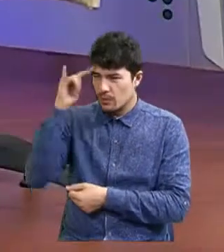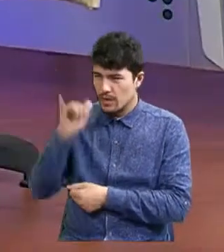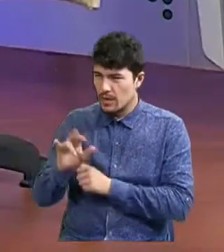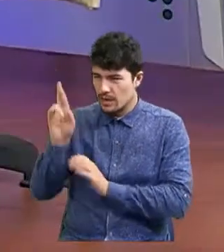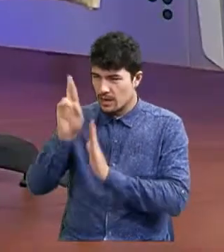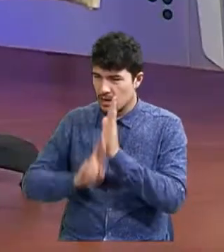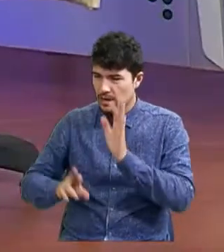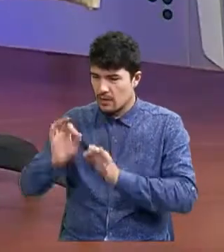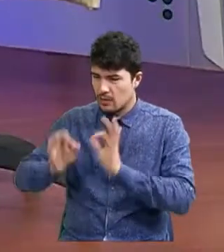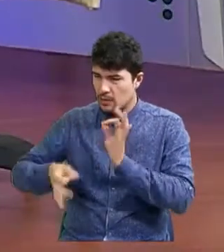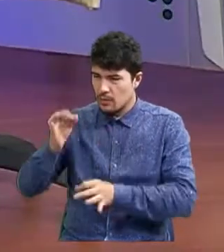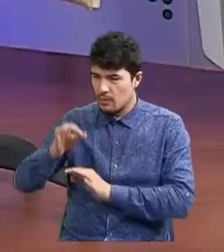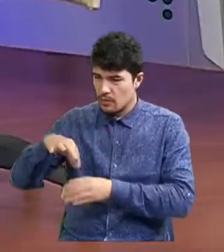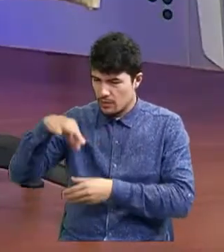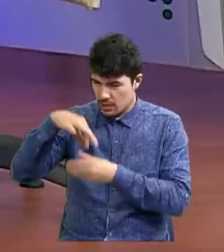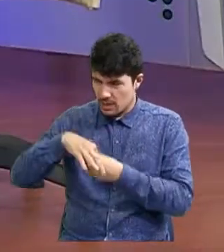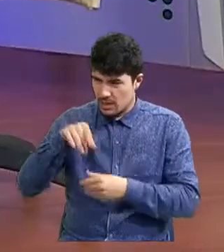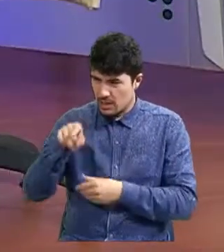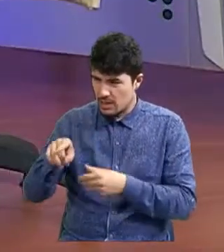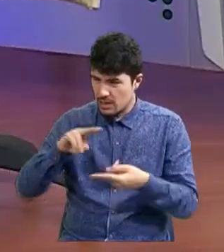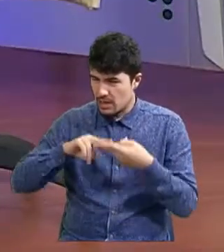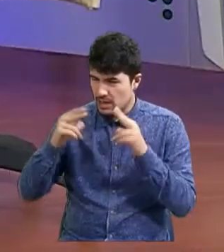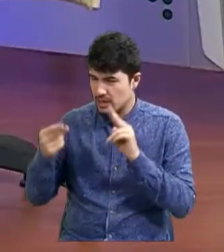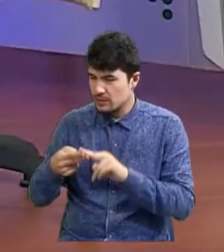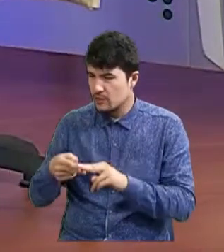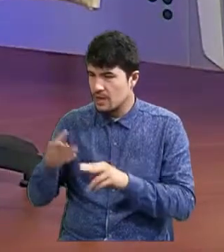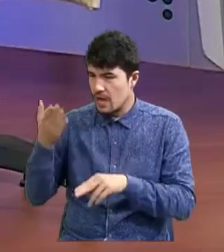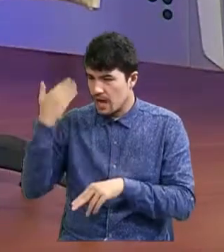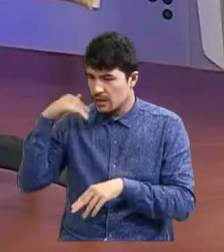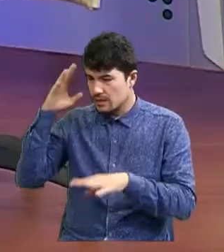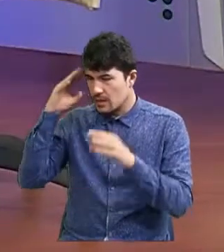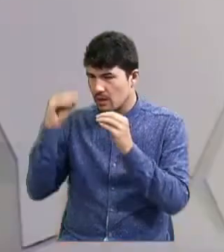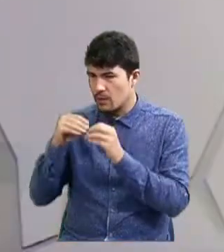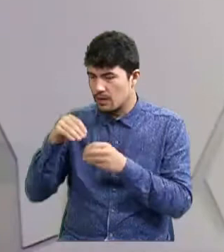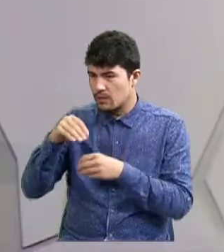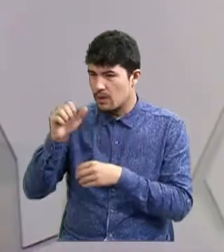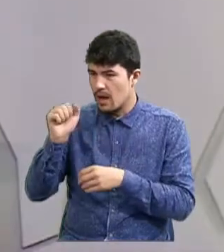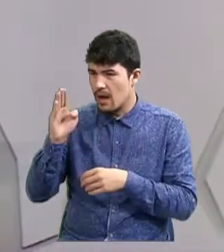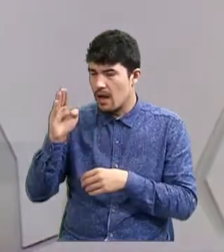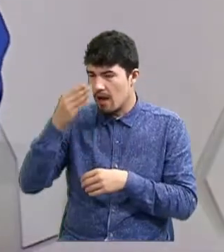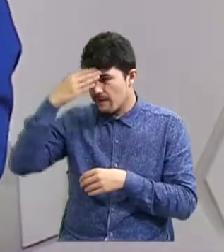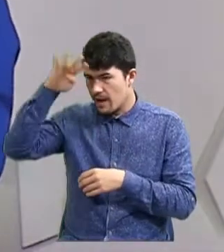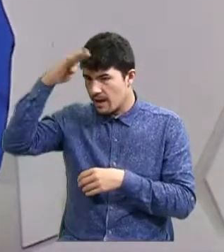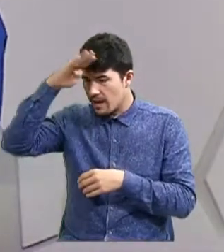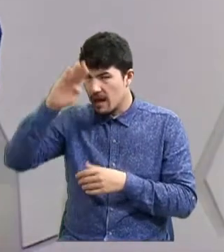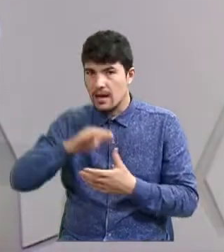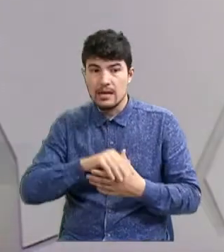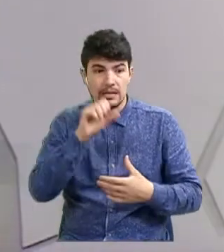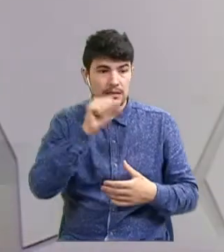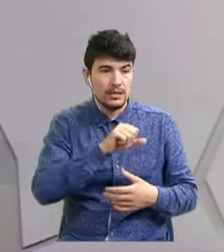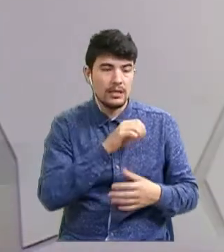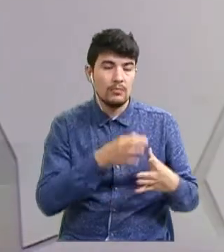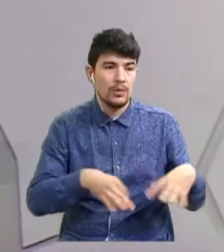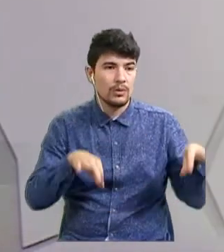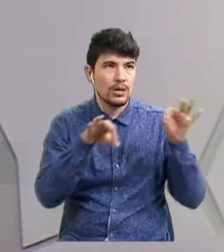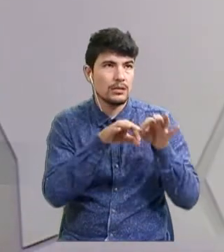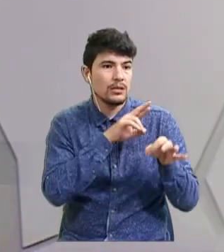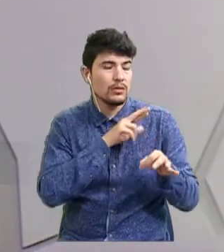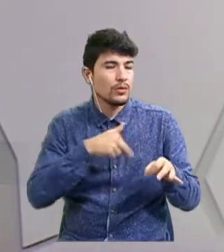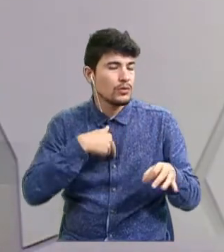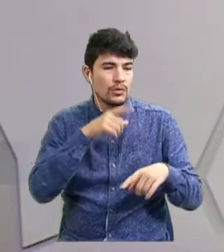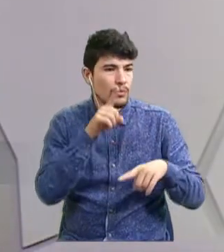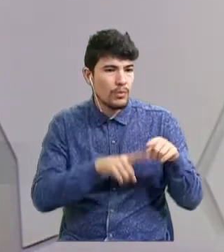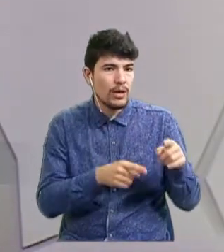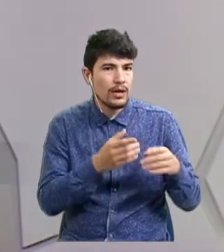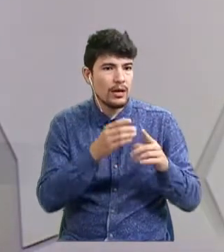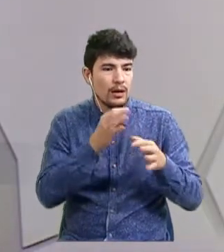el referendo a la justicia, perdón, tiene algo que ver con lo que se pactó en La Habana? Mire, es que es algo muy importante. Nosotros no podemos conseguir una justicia